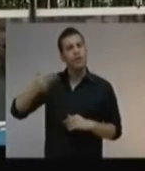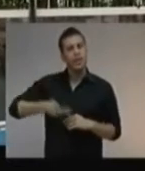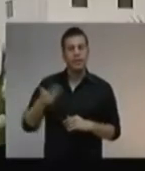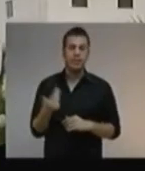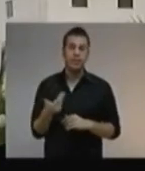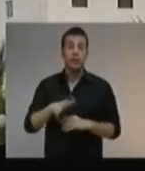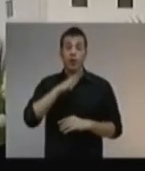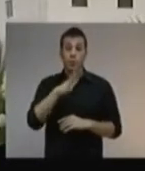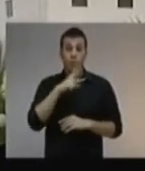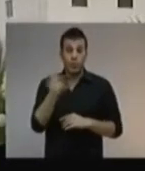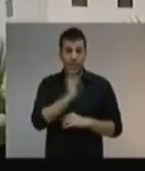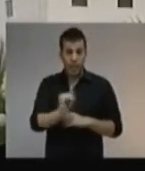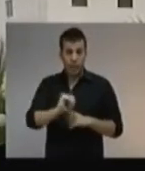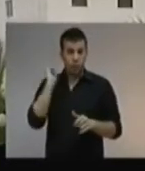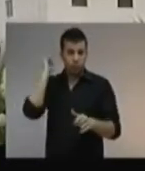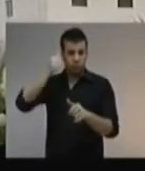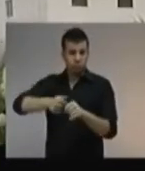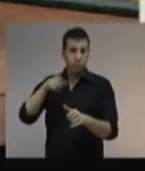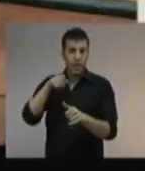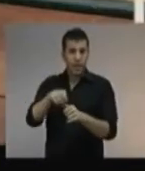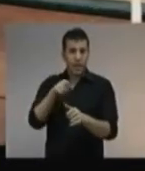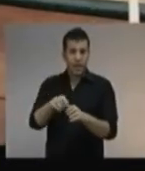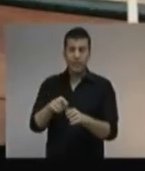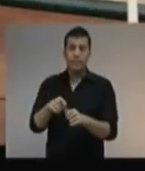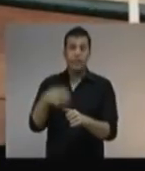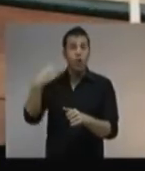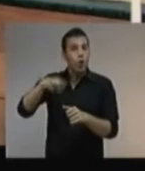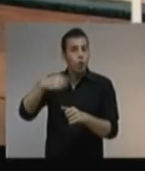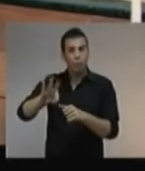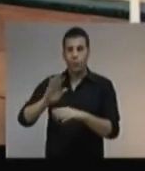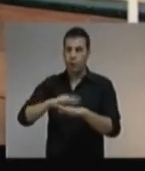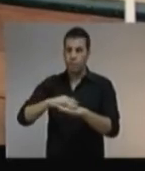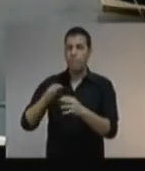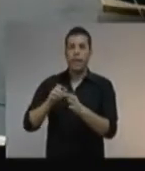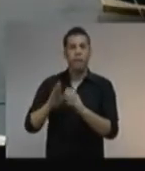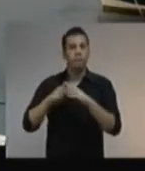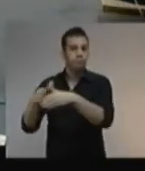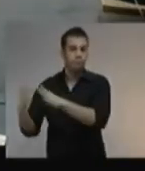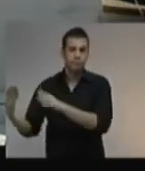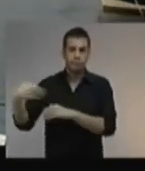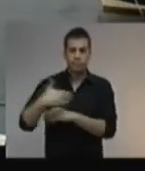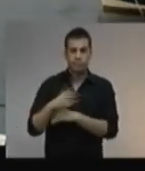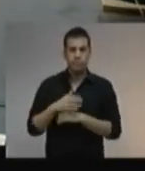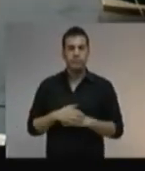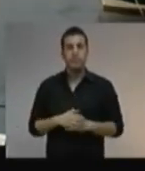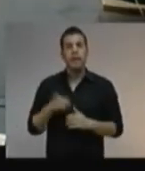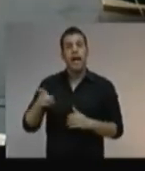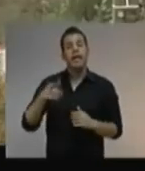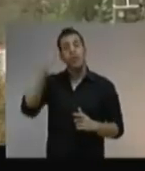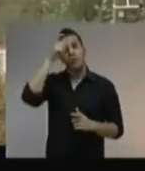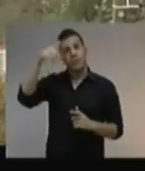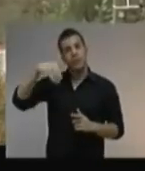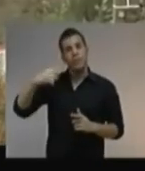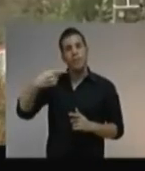para la isla, ya que durante mucho tiempo fue el único punto de comunicación con el resto del territorio. El municipio de